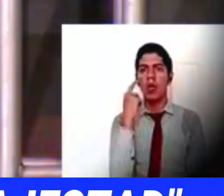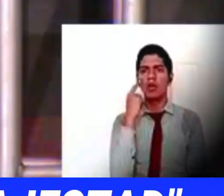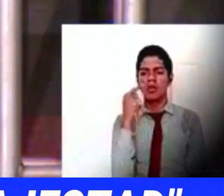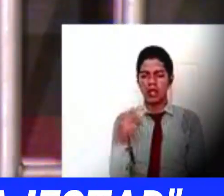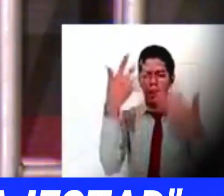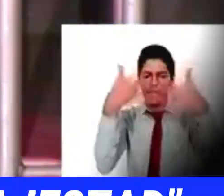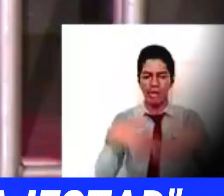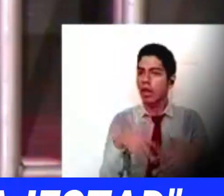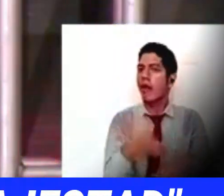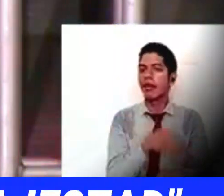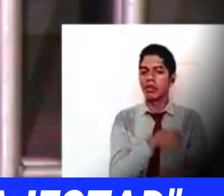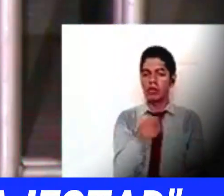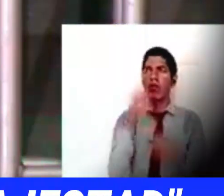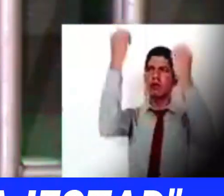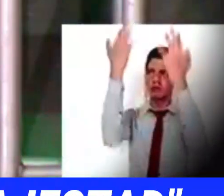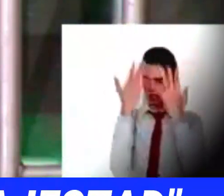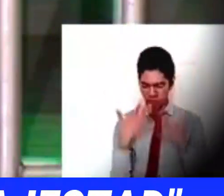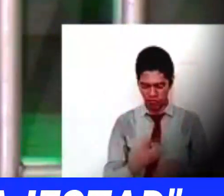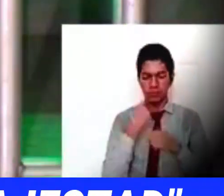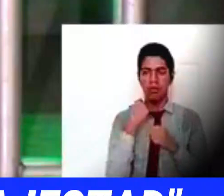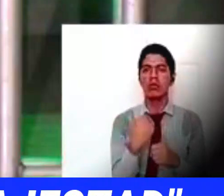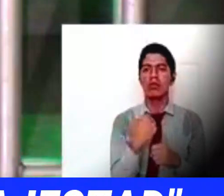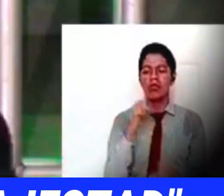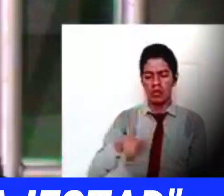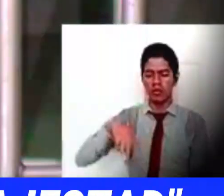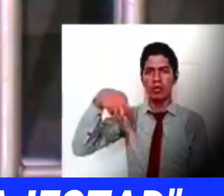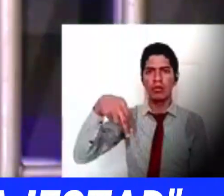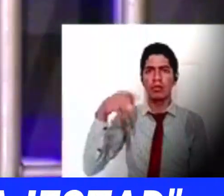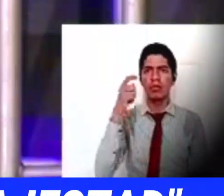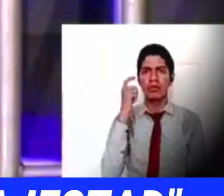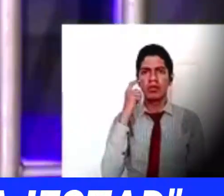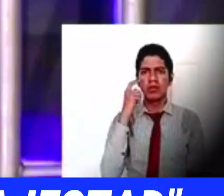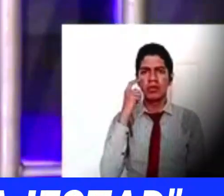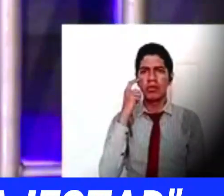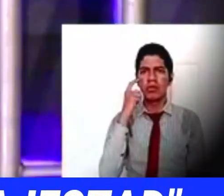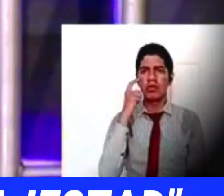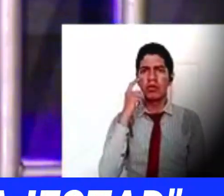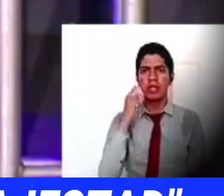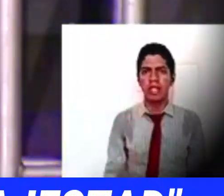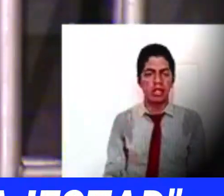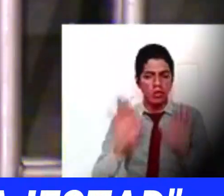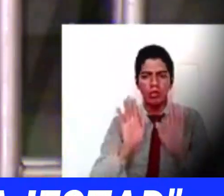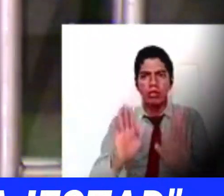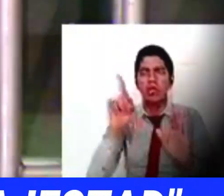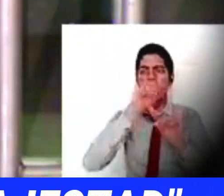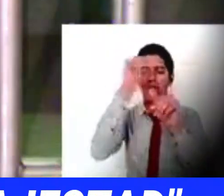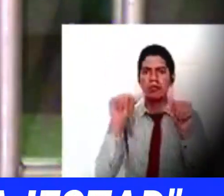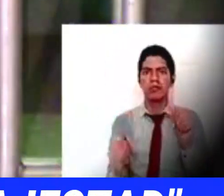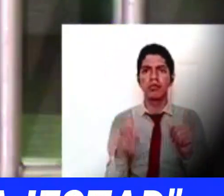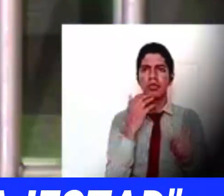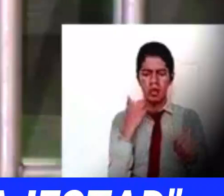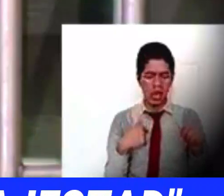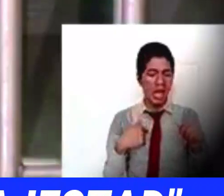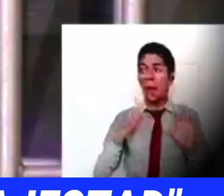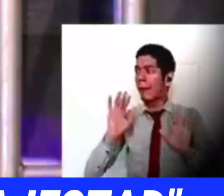Dios. Levántate, no te tienes que cambiar la túnica. Con esa túnica Dios te va a ungir. No te tienes que cambiar nada. No tienes que decir: no, yo primero me